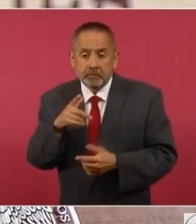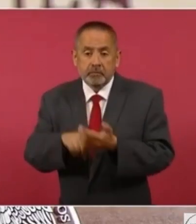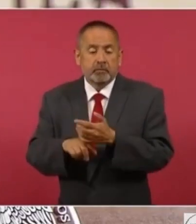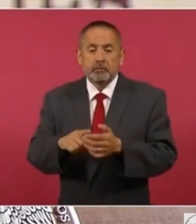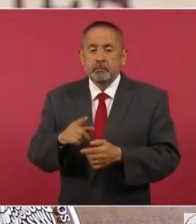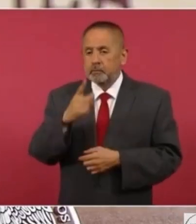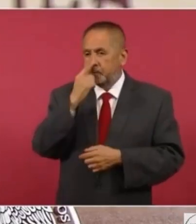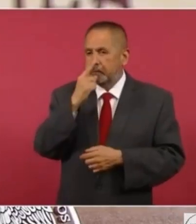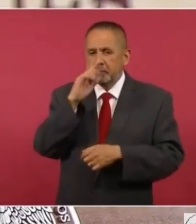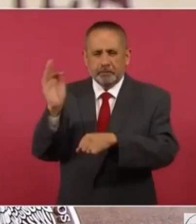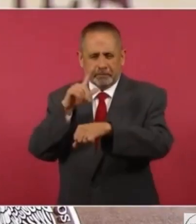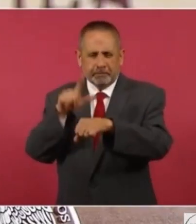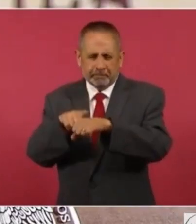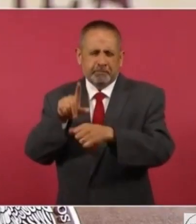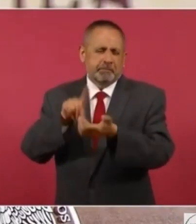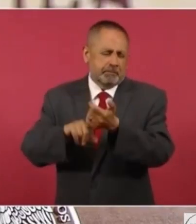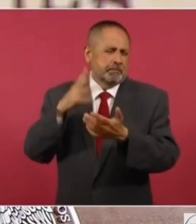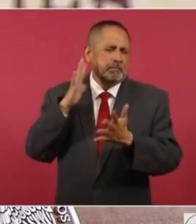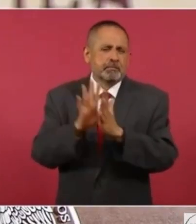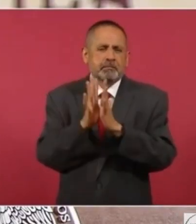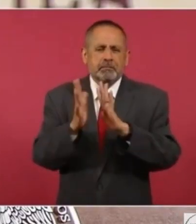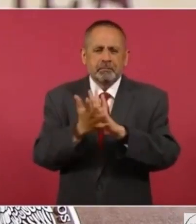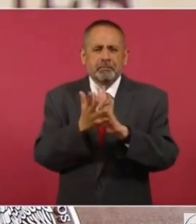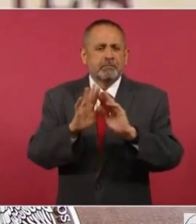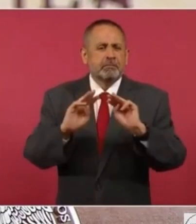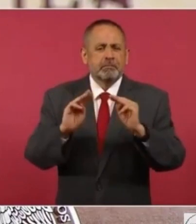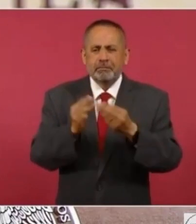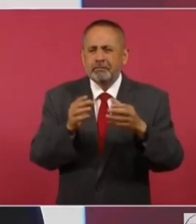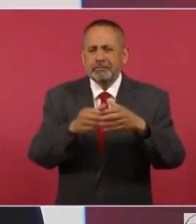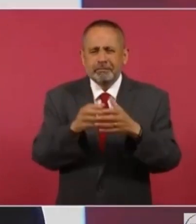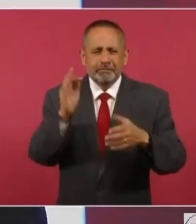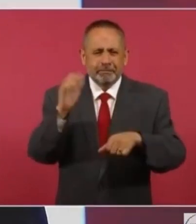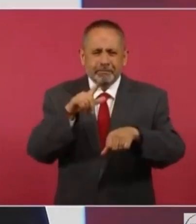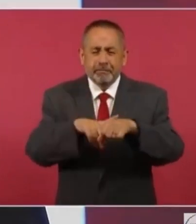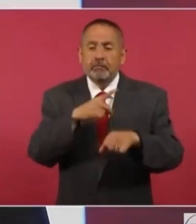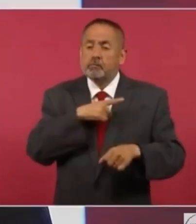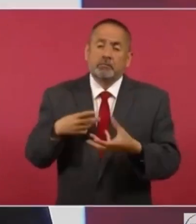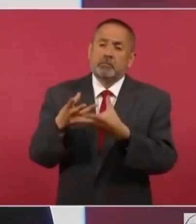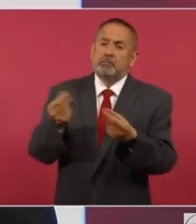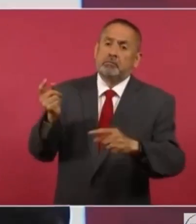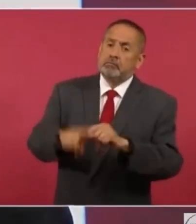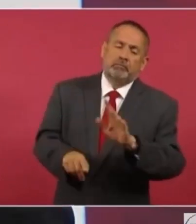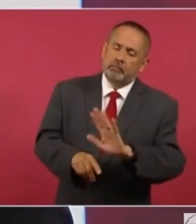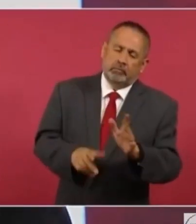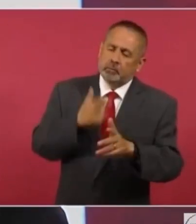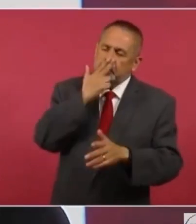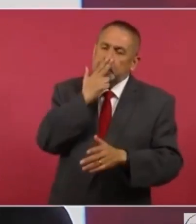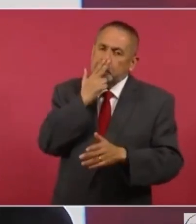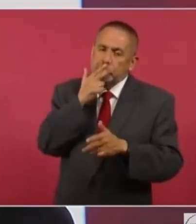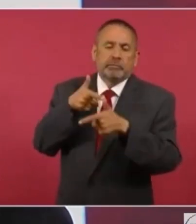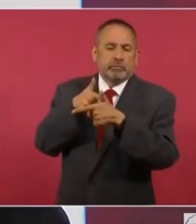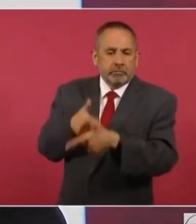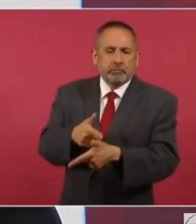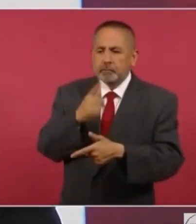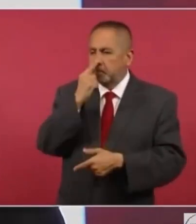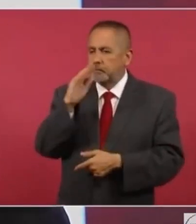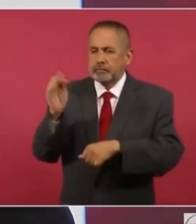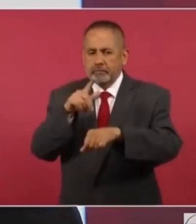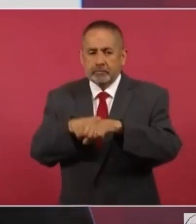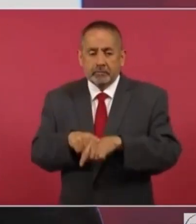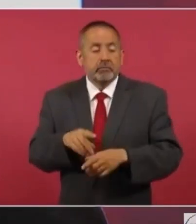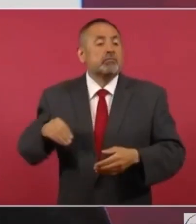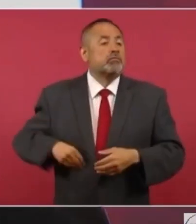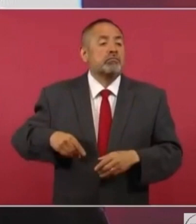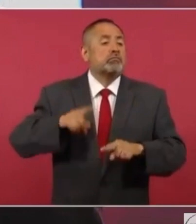Federal estaba coludida, no debió desaparecer. Y ahí le echa la culpa a la ciudadanía de la